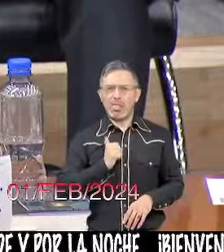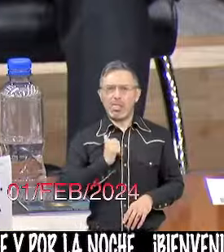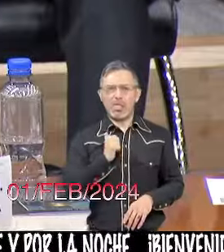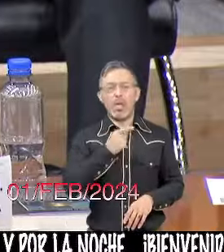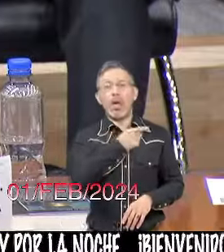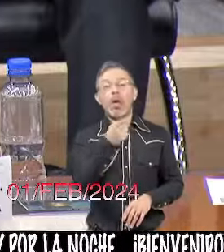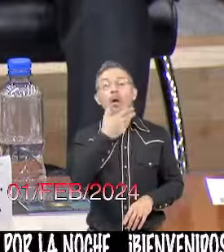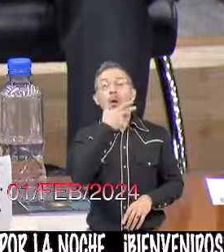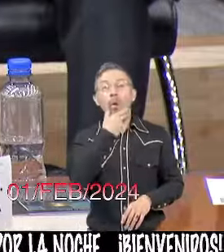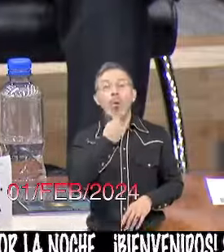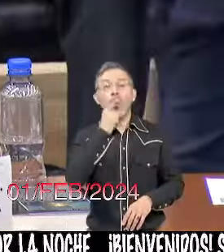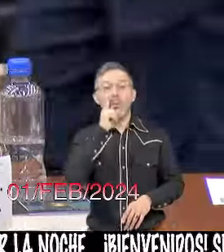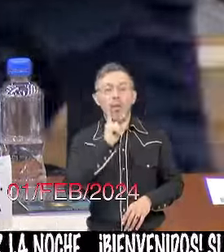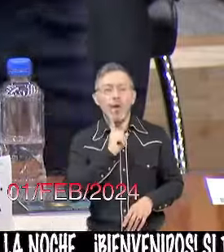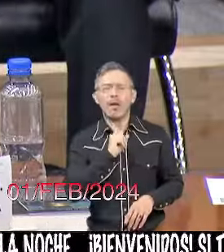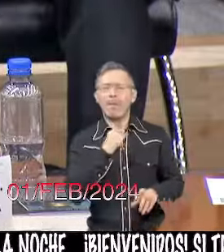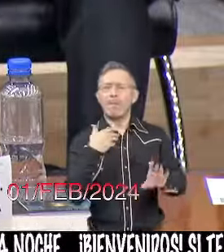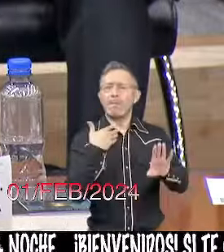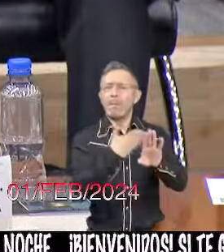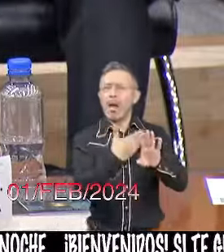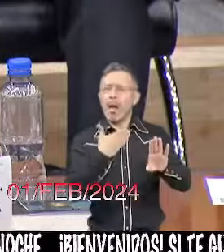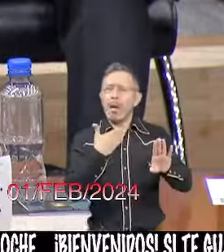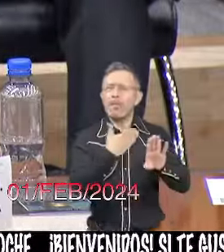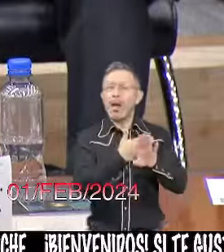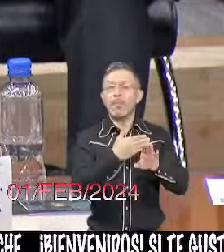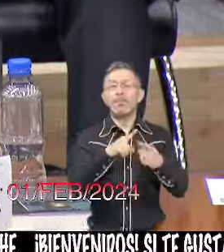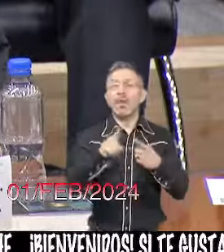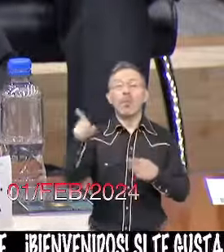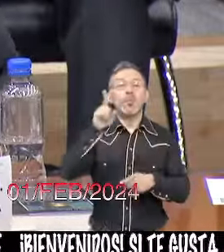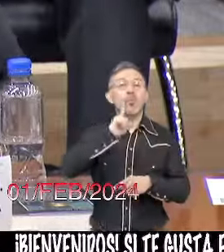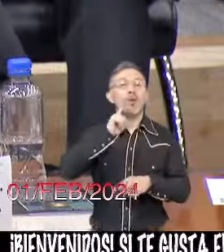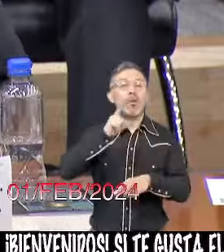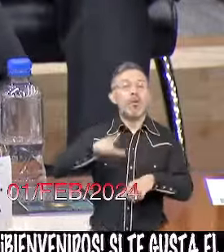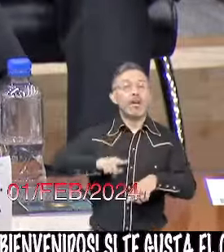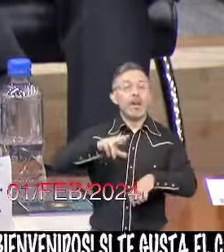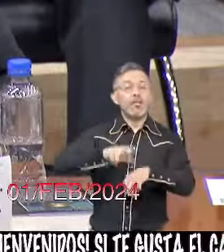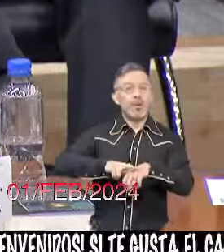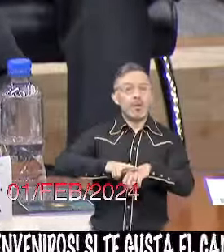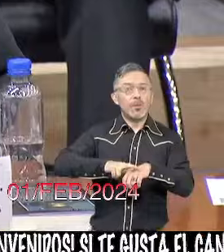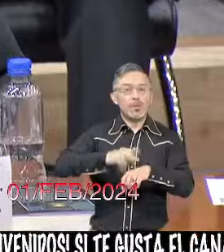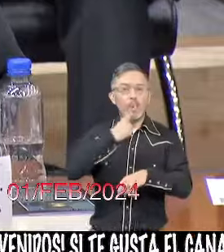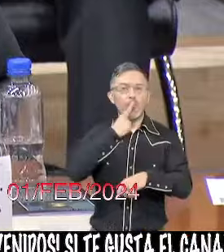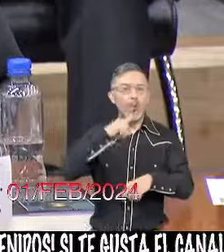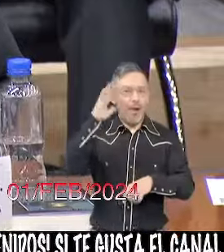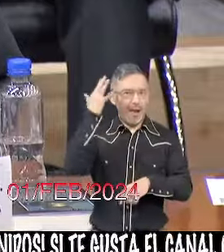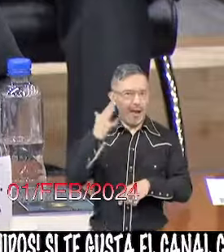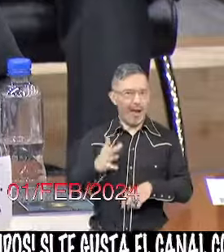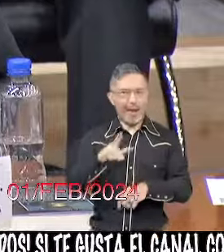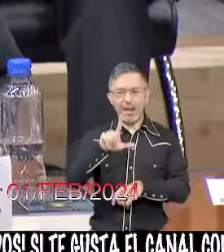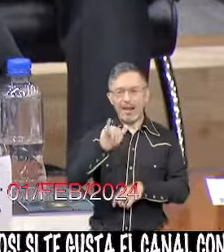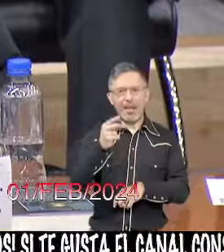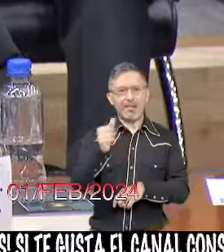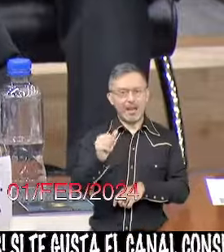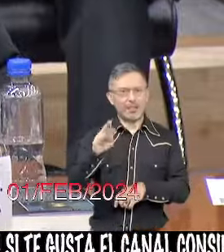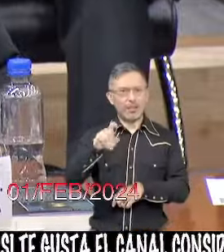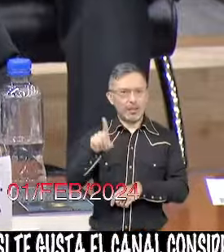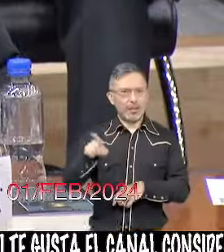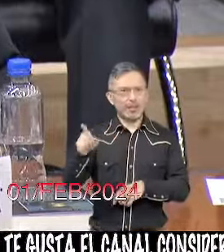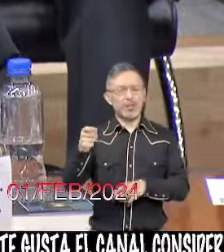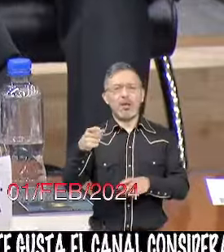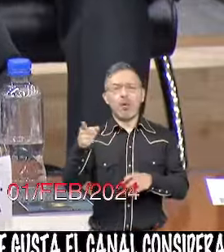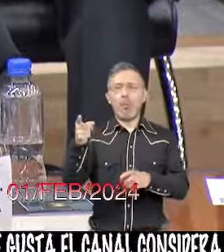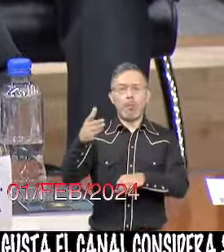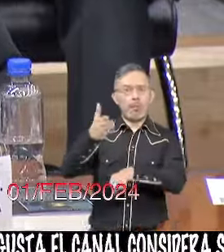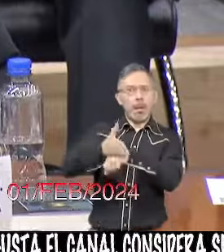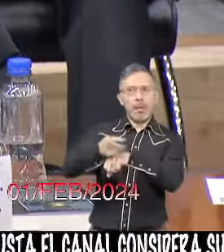y compañeras del movimiento. A la gobernadora Laida Sansores, que denunció a Alejandro Moreno, la sancionaron por violencia política